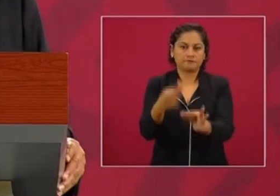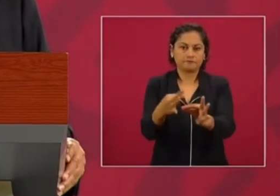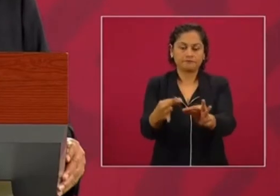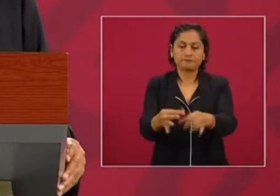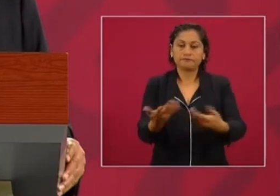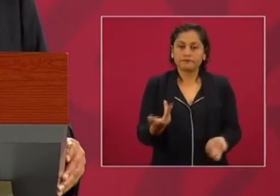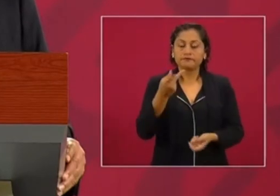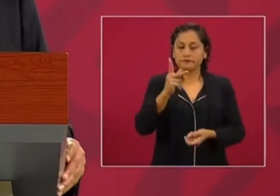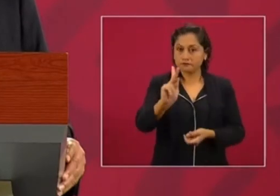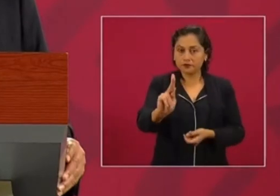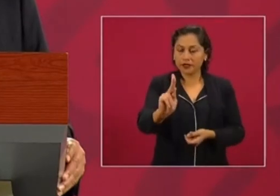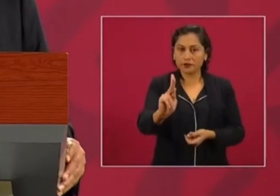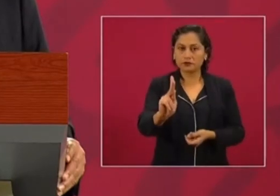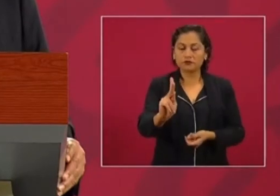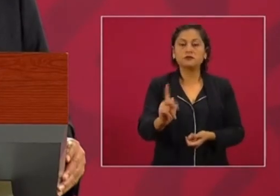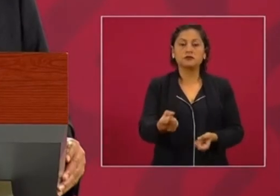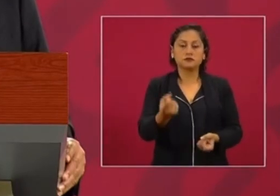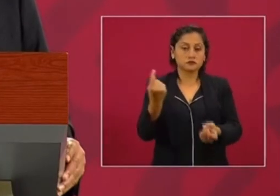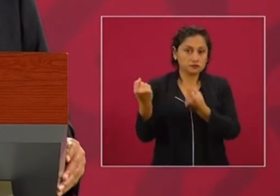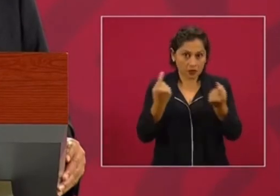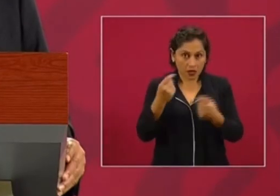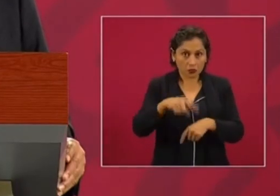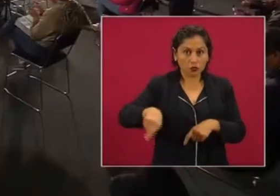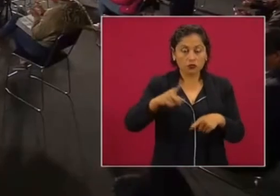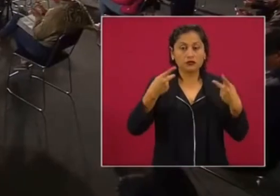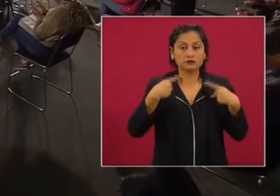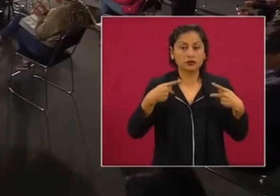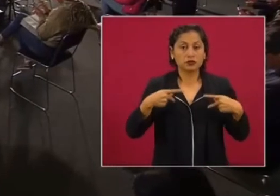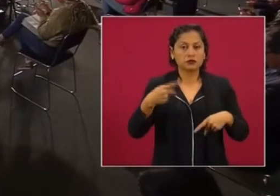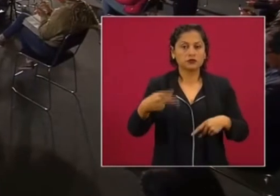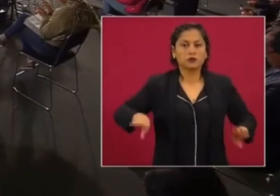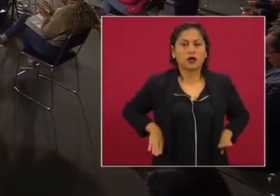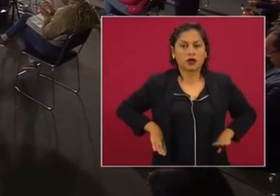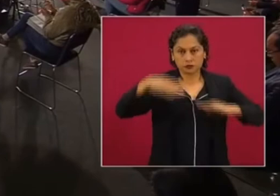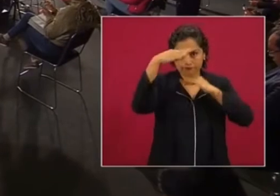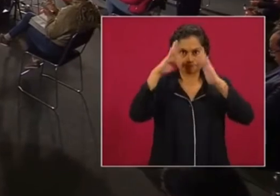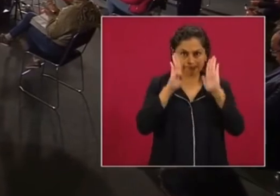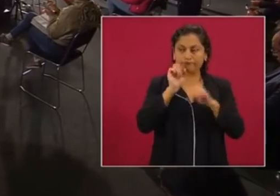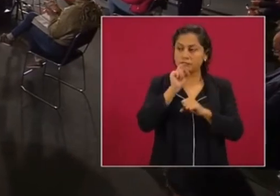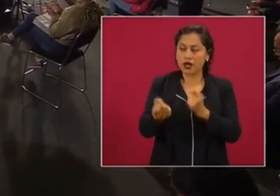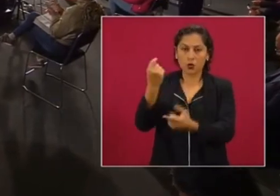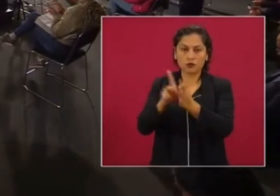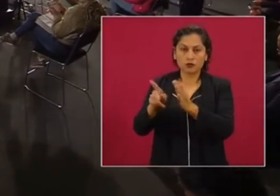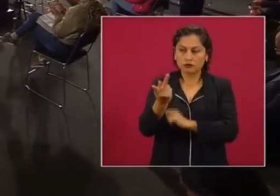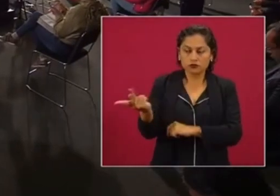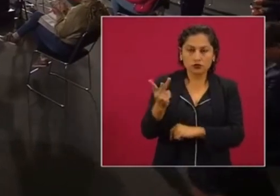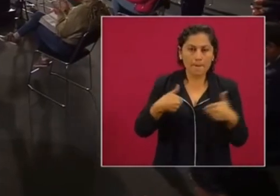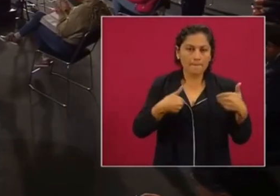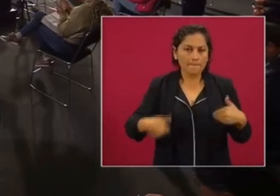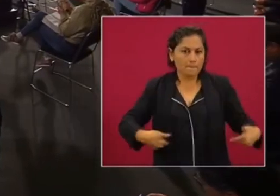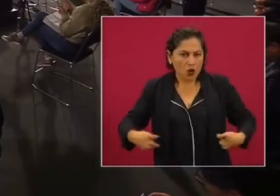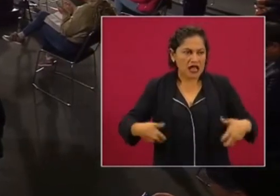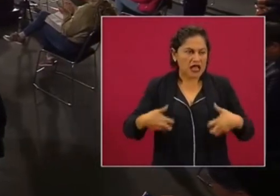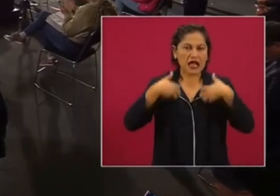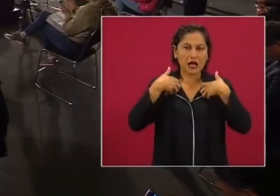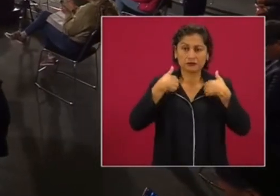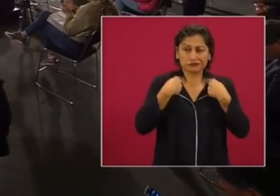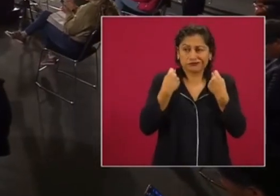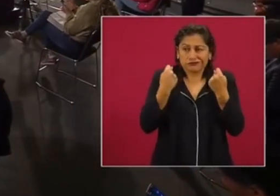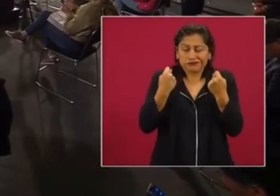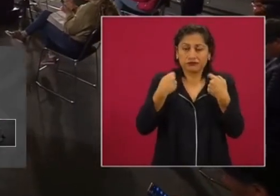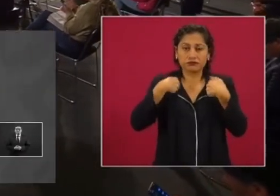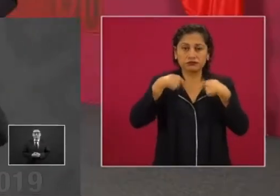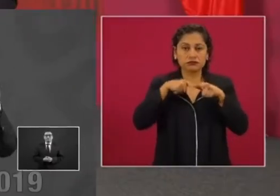coraje, del enojo de los conservadores y de los medios de información, no de todos, desde luego, pero sí de la